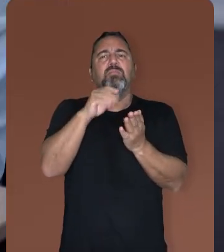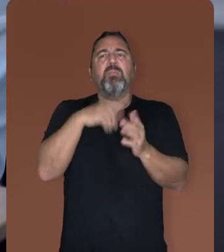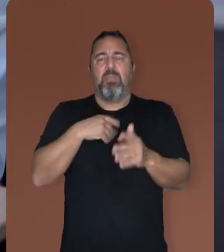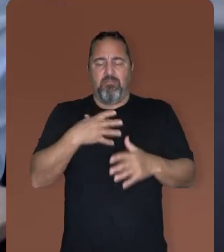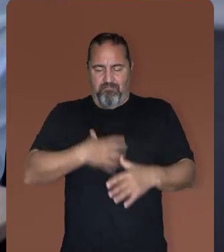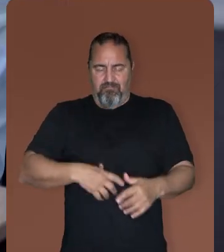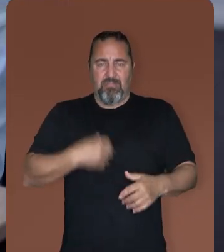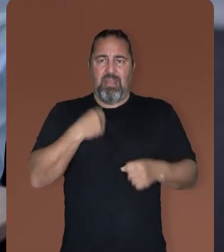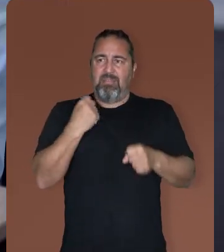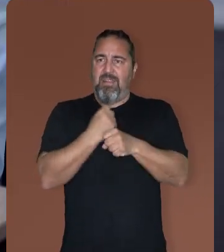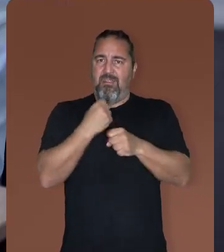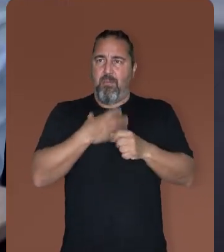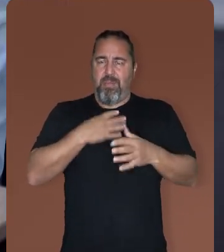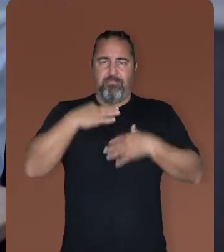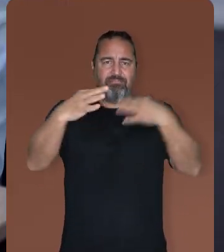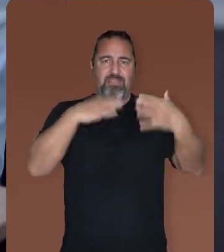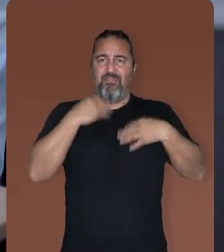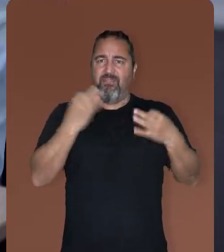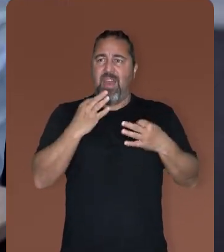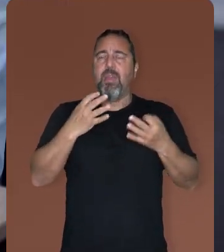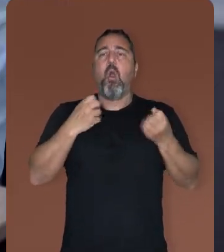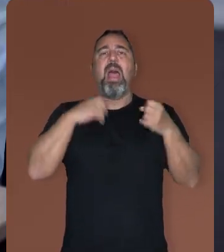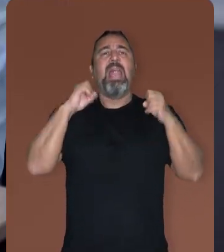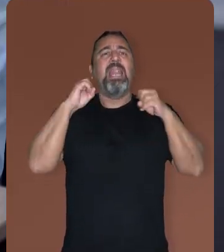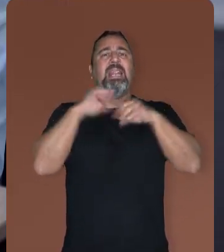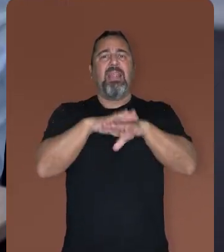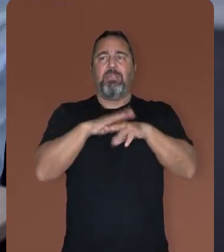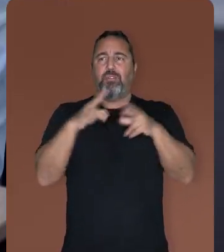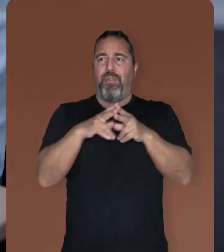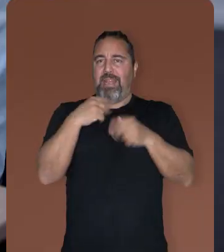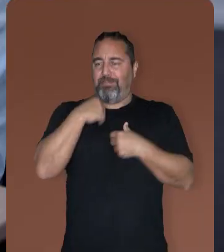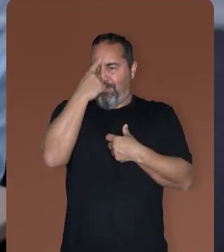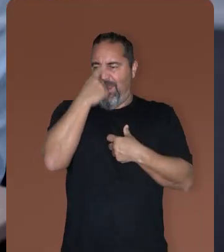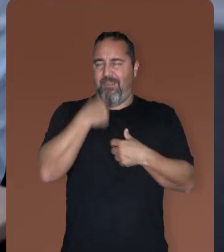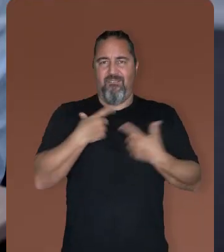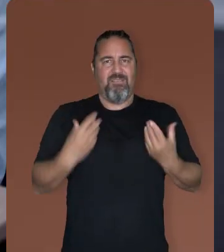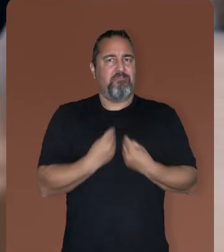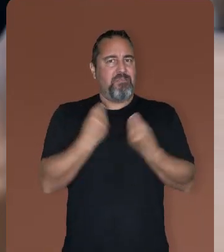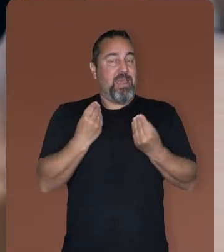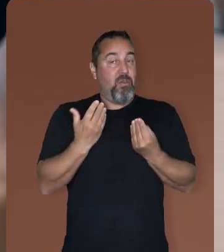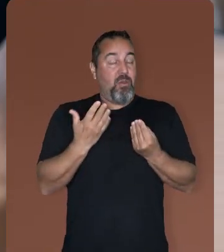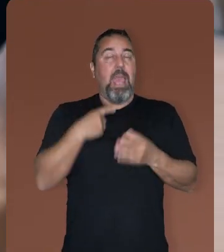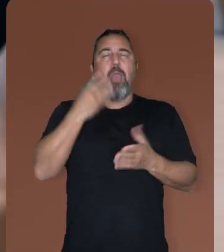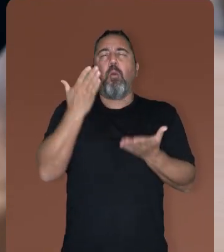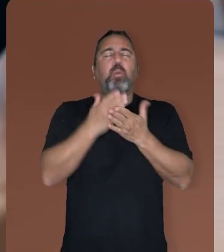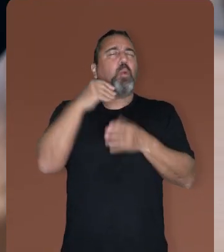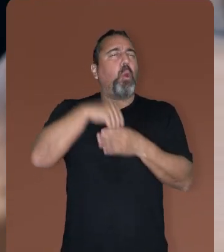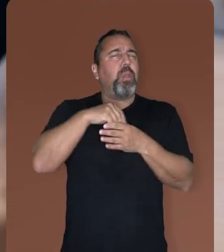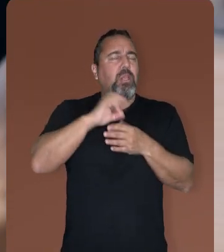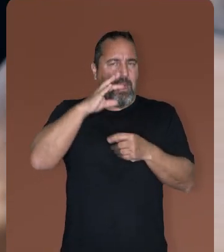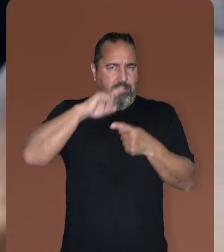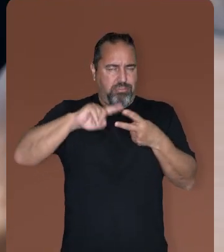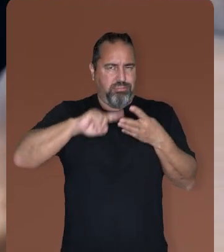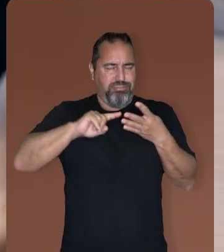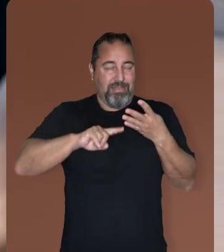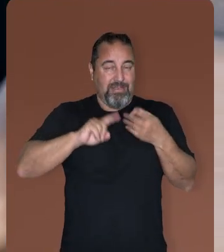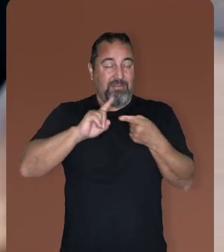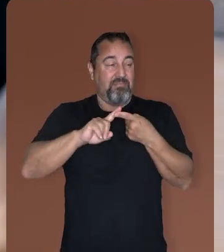túa empregabilidade e o teu perfil profesional nas redes sociais. Estes son os contidos do